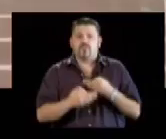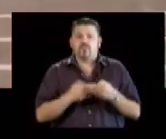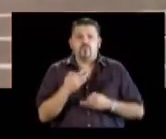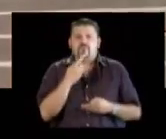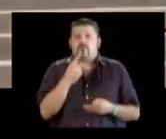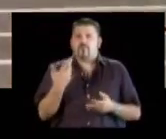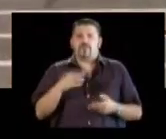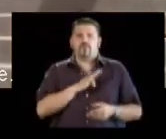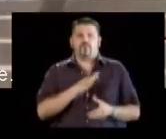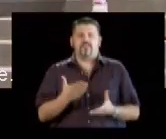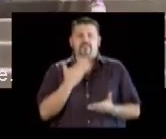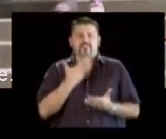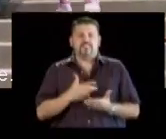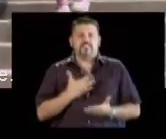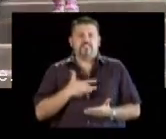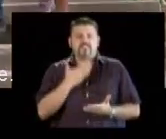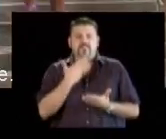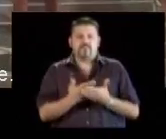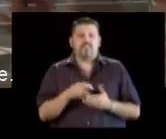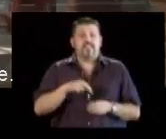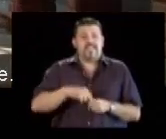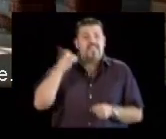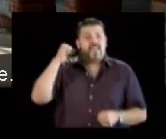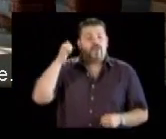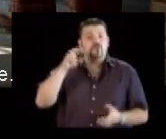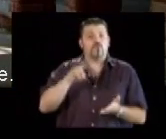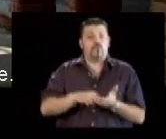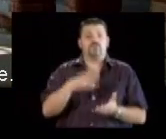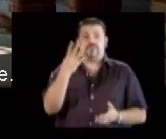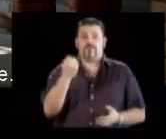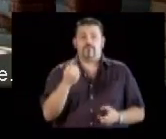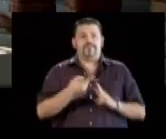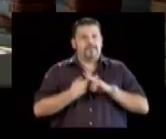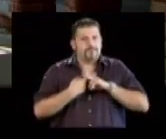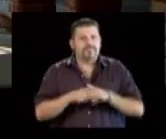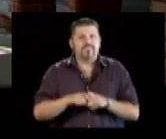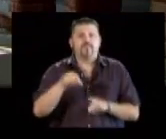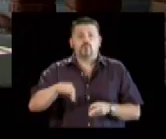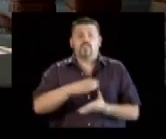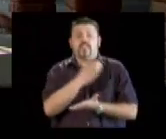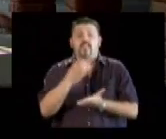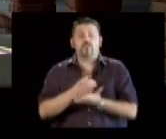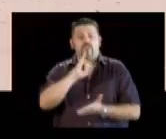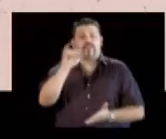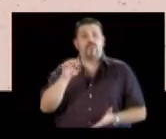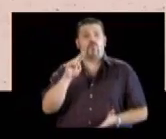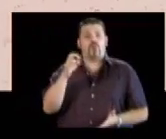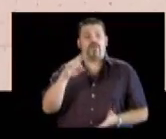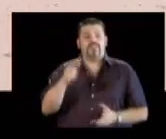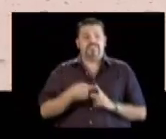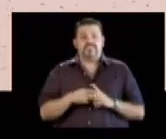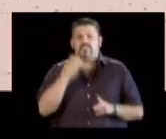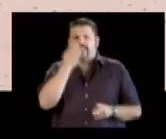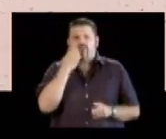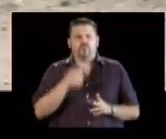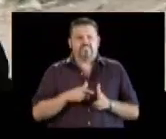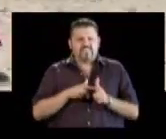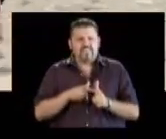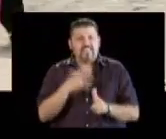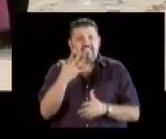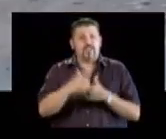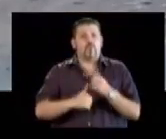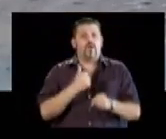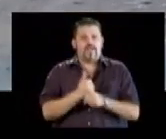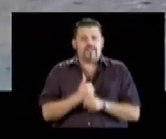mejores todo. En agosto de 2009 comenzaremos con la primera etapa de Educare Ciudad Juárez, con la apertura del preescolar. En los siguientes 5 años queremos abrir